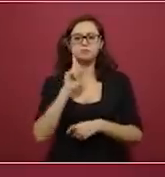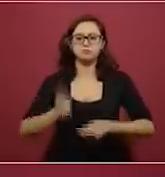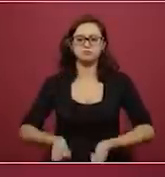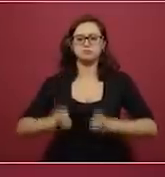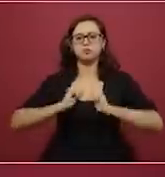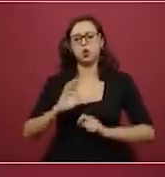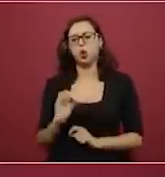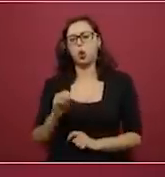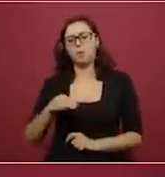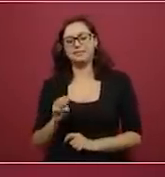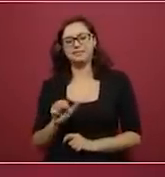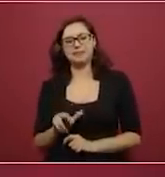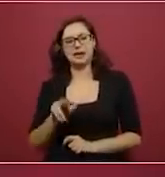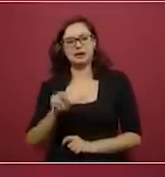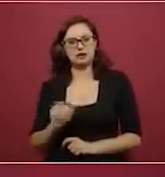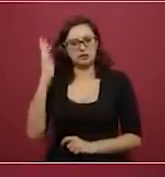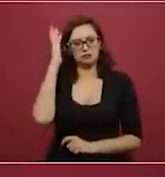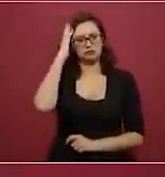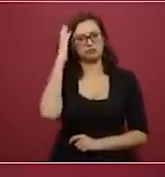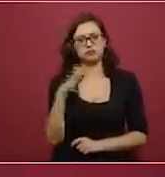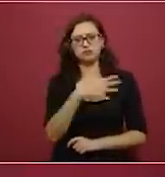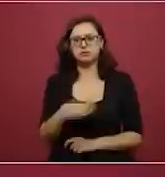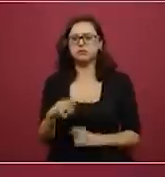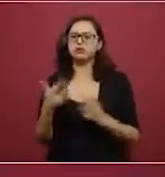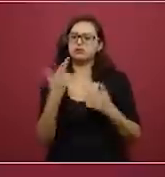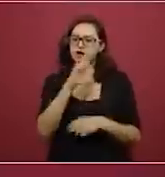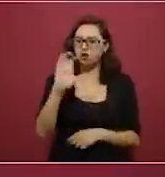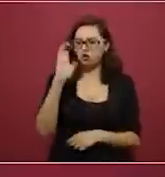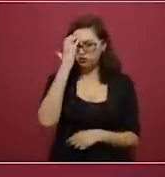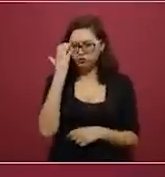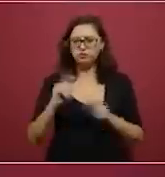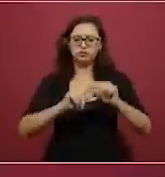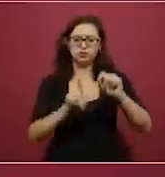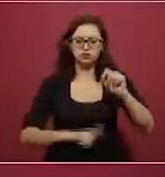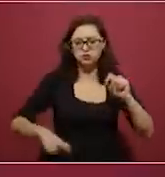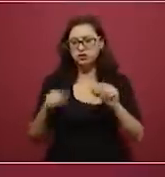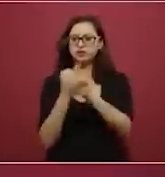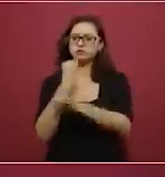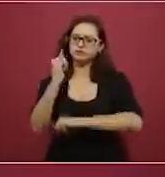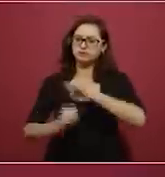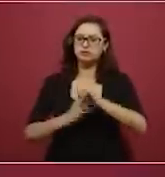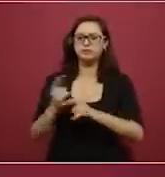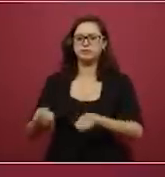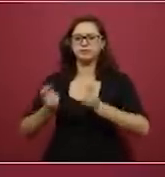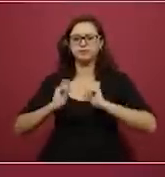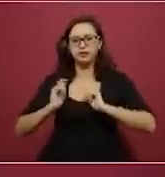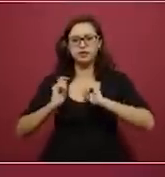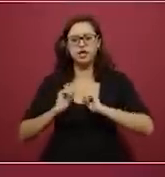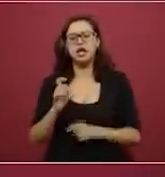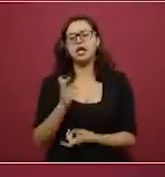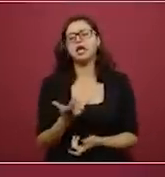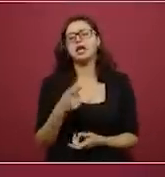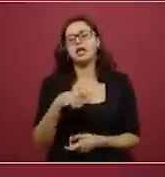comisaria general poseo reconocimientos nacionales e internacionales he sido miembro del sistema nacional de